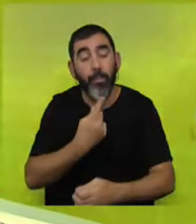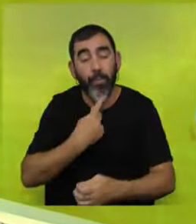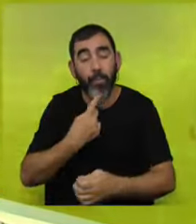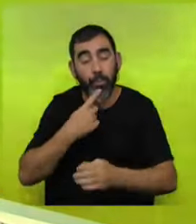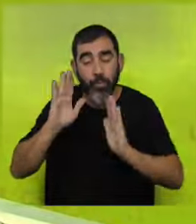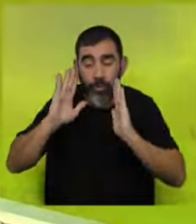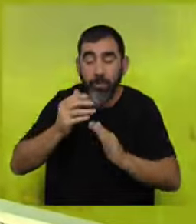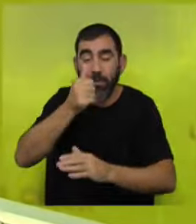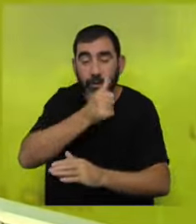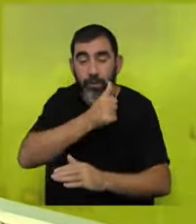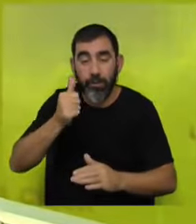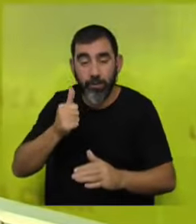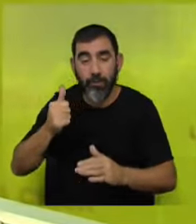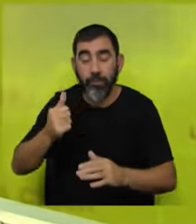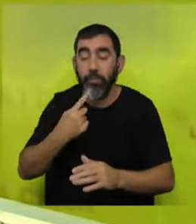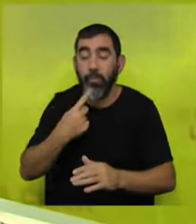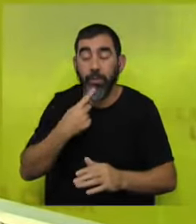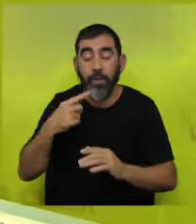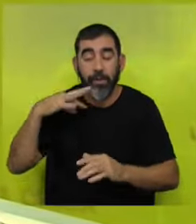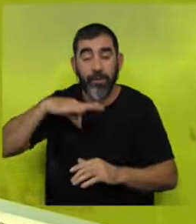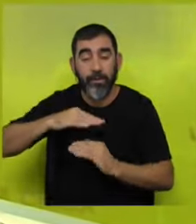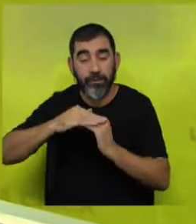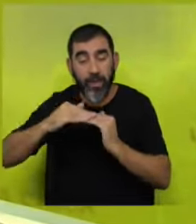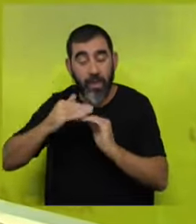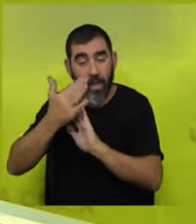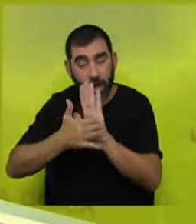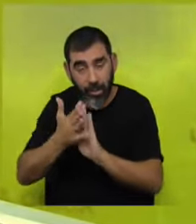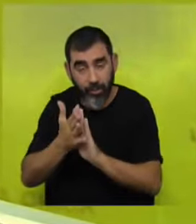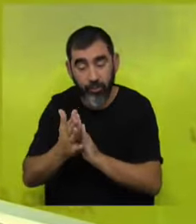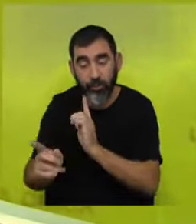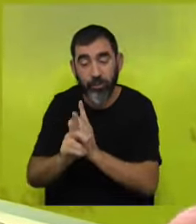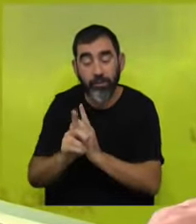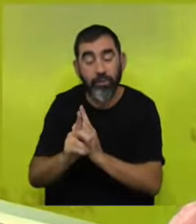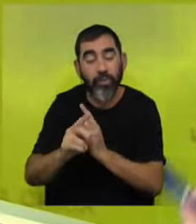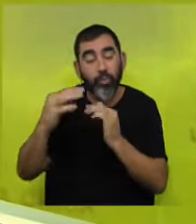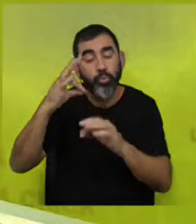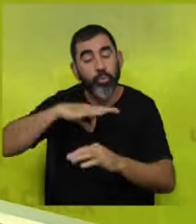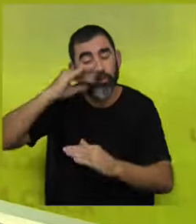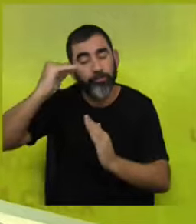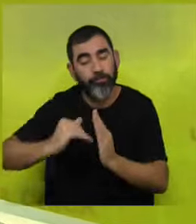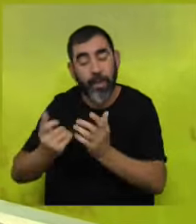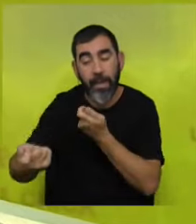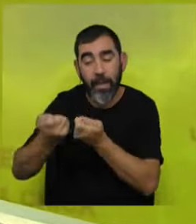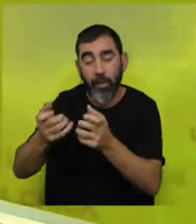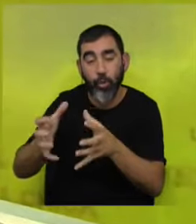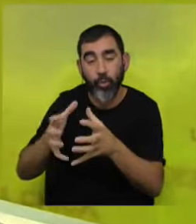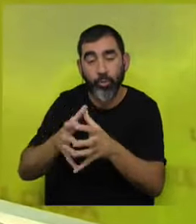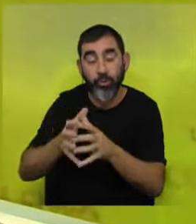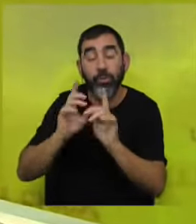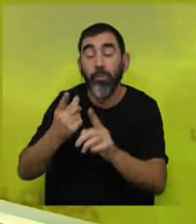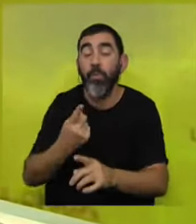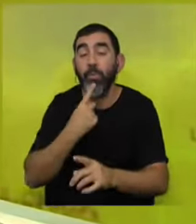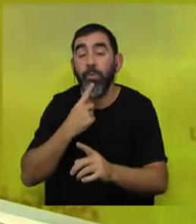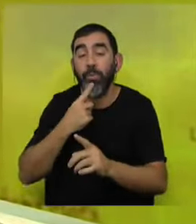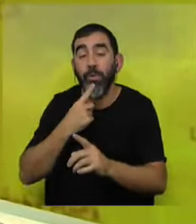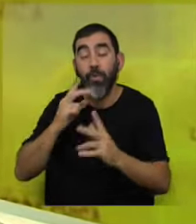afrontar esa situación que vienen por políticas del salario mínimo Nacional de atender a los salarios más Bajos en la negociación colectiva también políticas